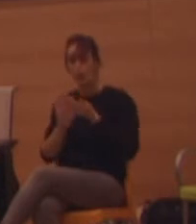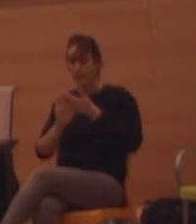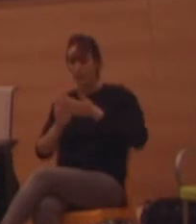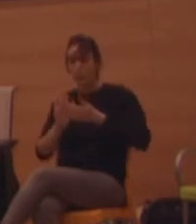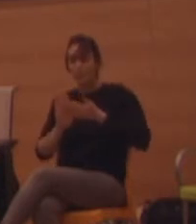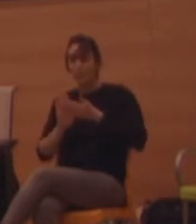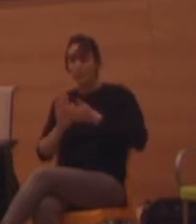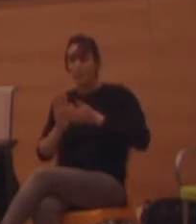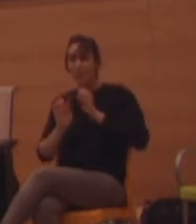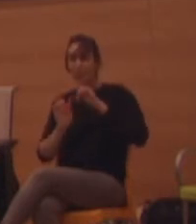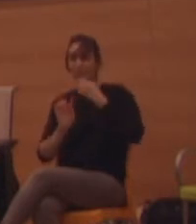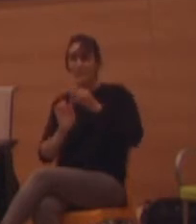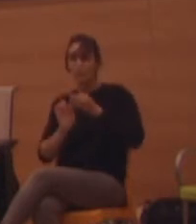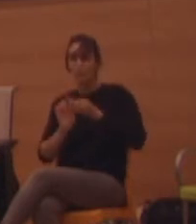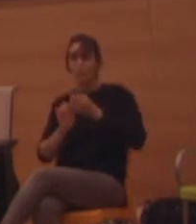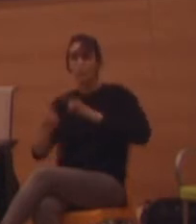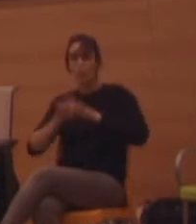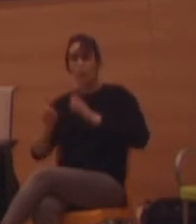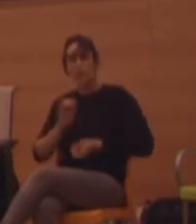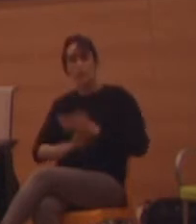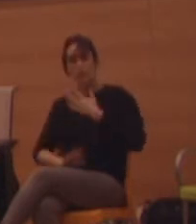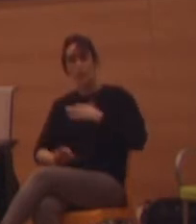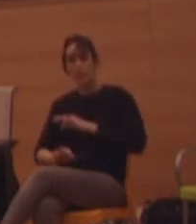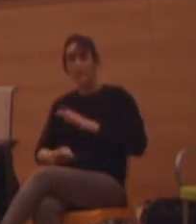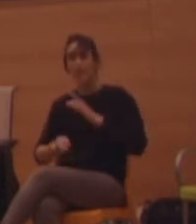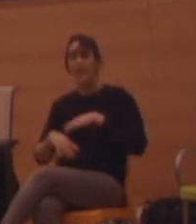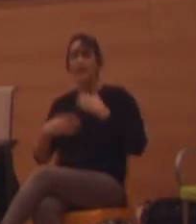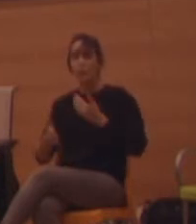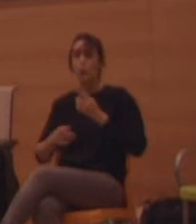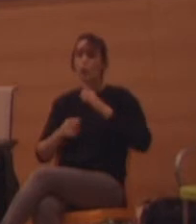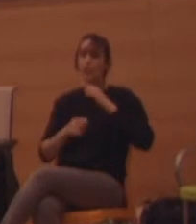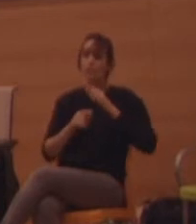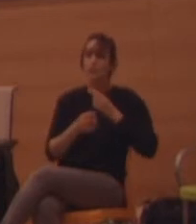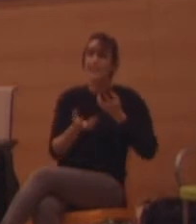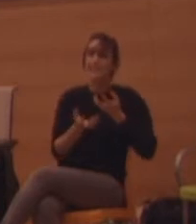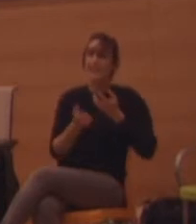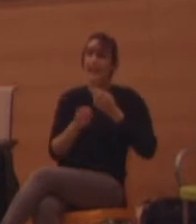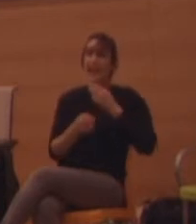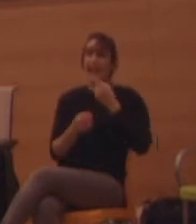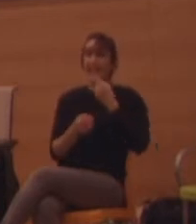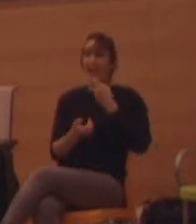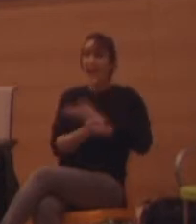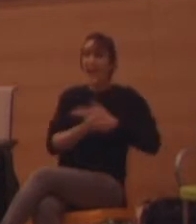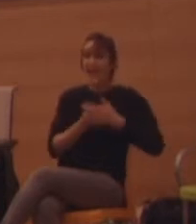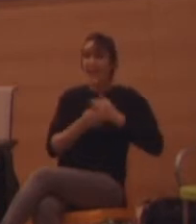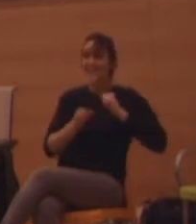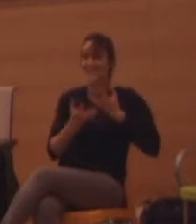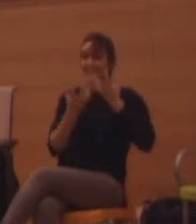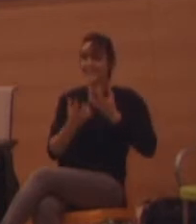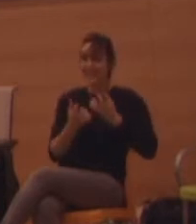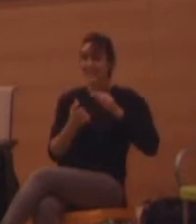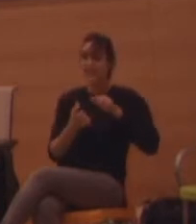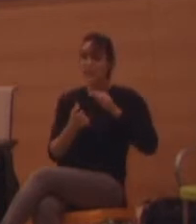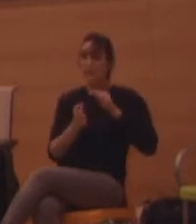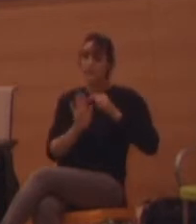con facilidad por el pie, y después tenemos las gangrenas secas, que las gangrenas secas pues se pueden abordar a veces los dedos o no se pueden